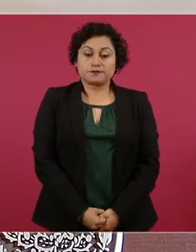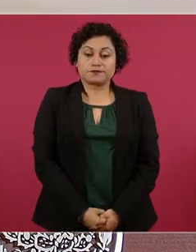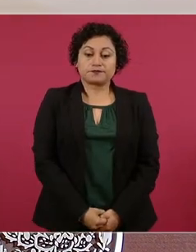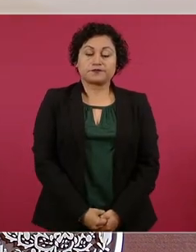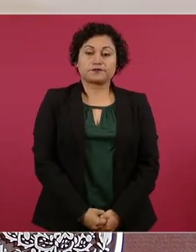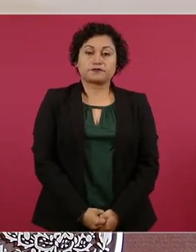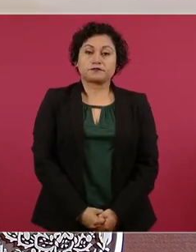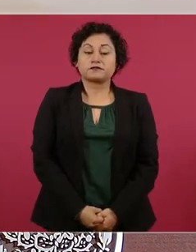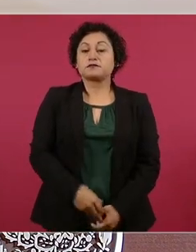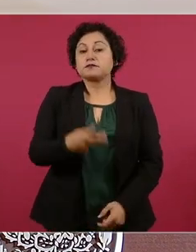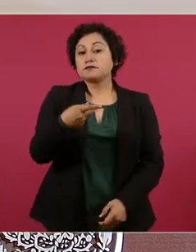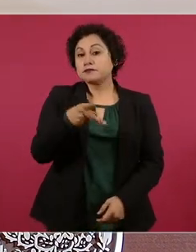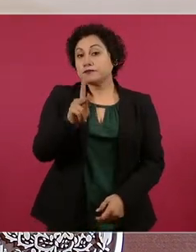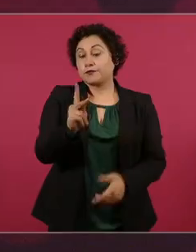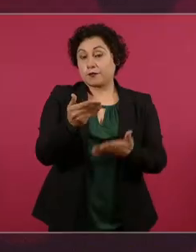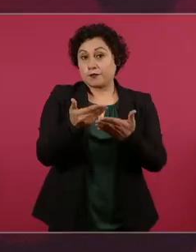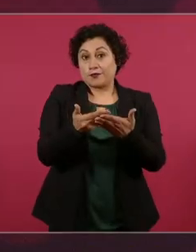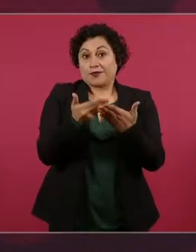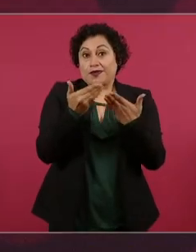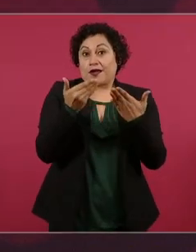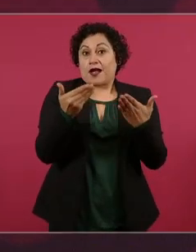extraordinario ahora